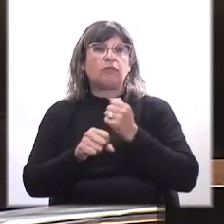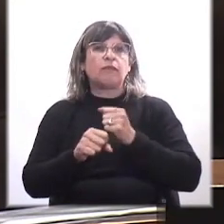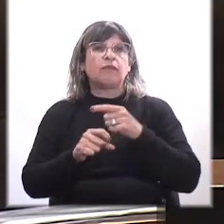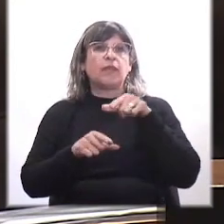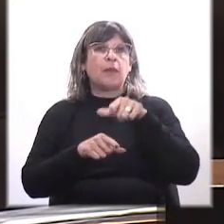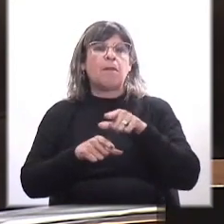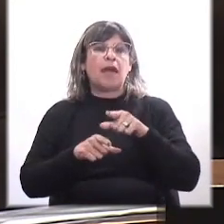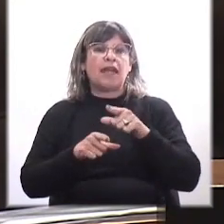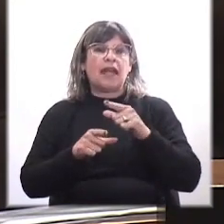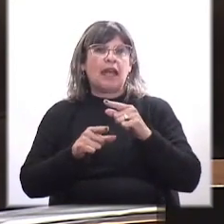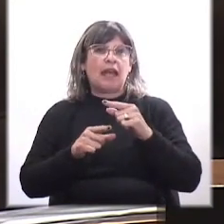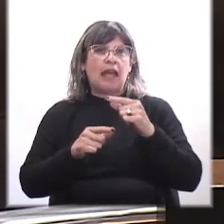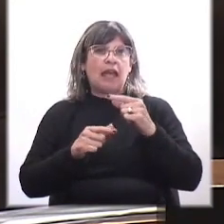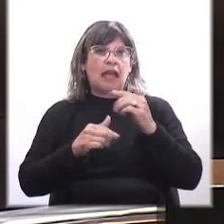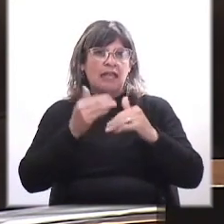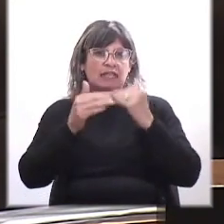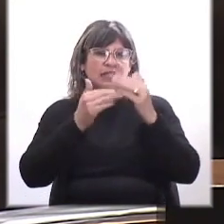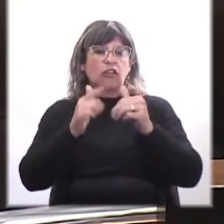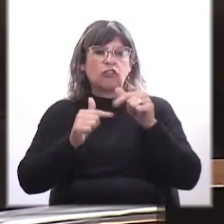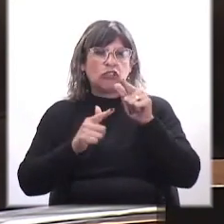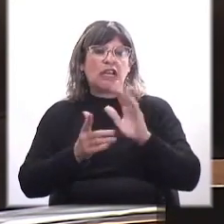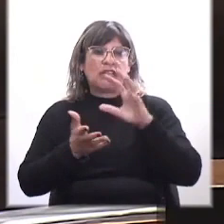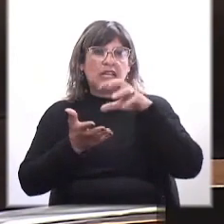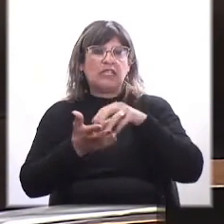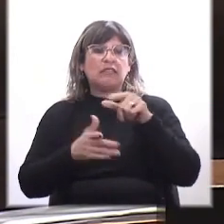a desarrollarse en Puntas de Sayago.